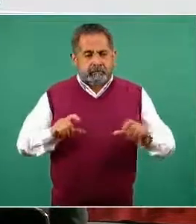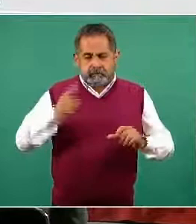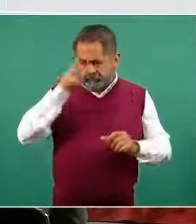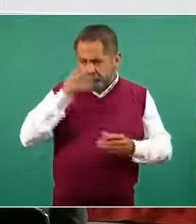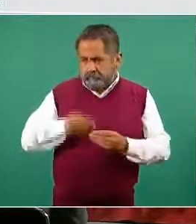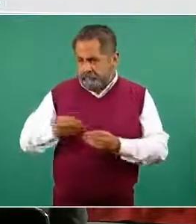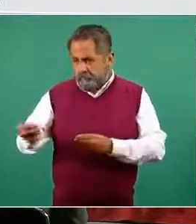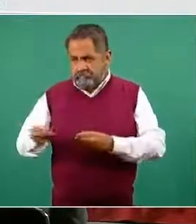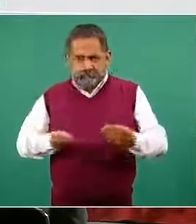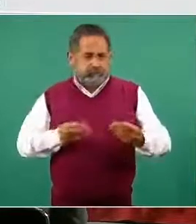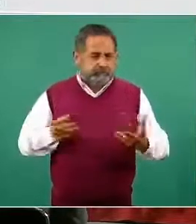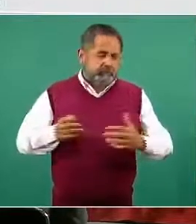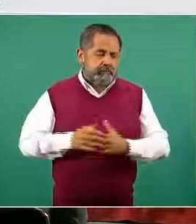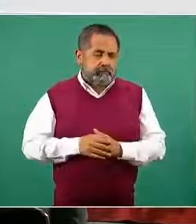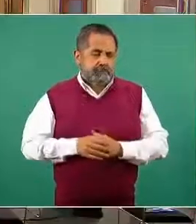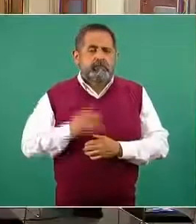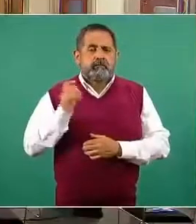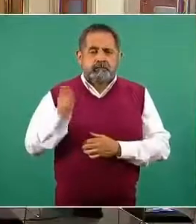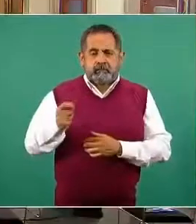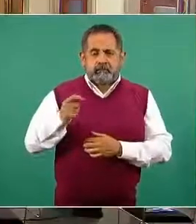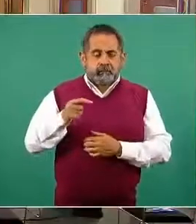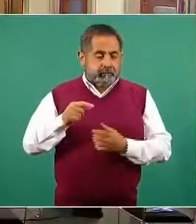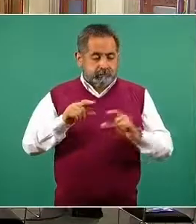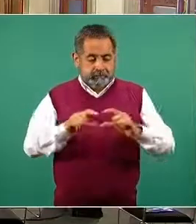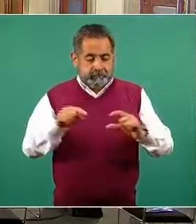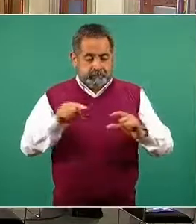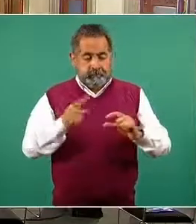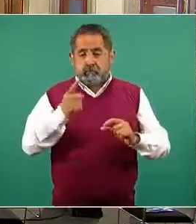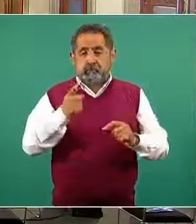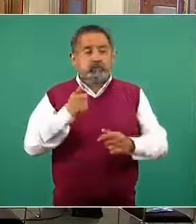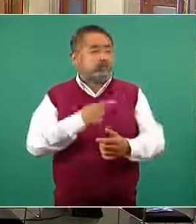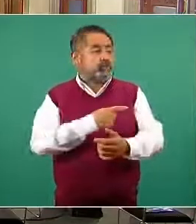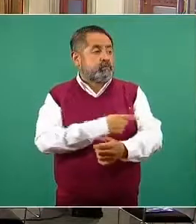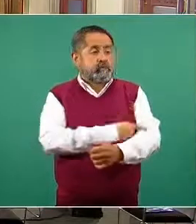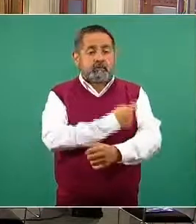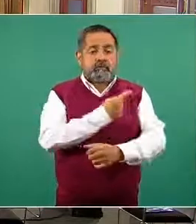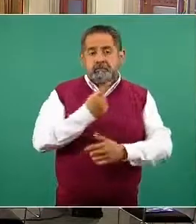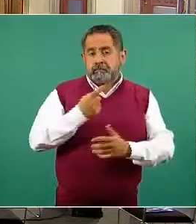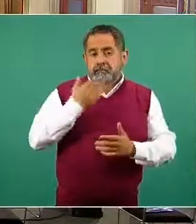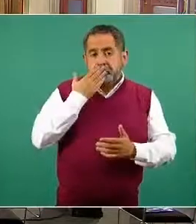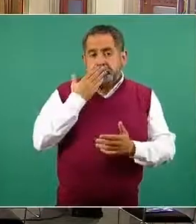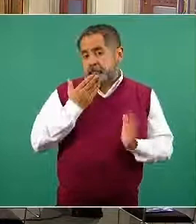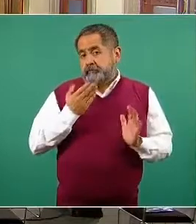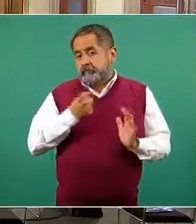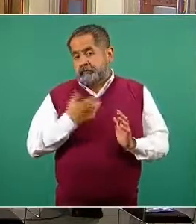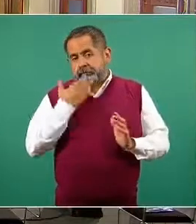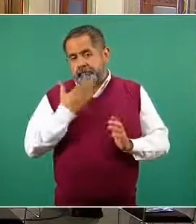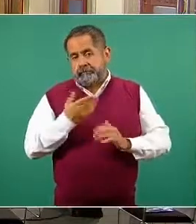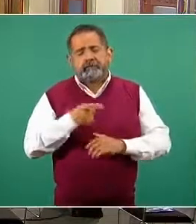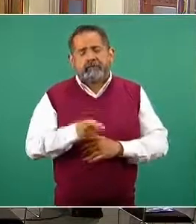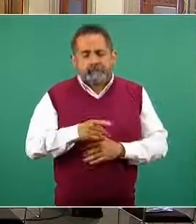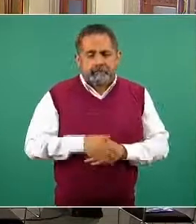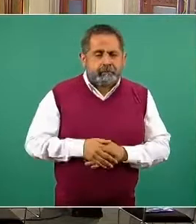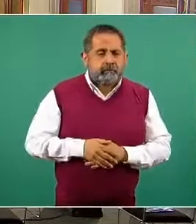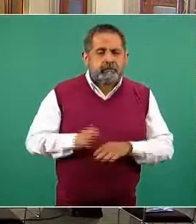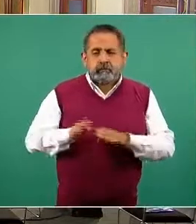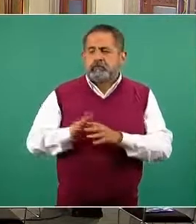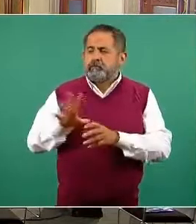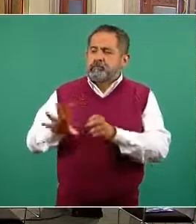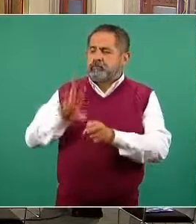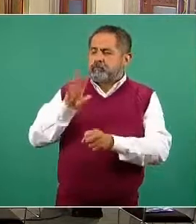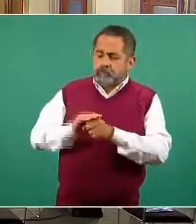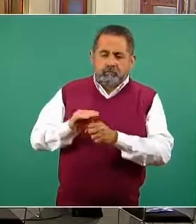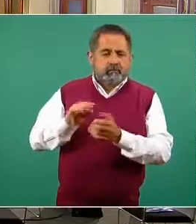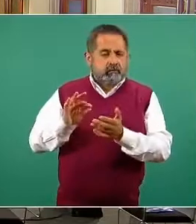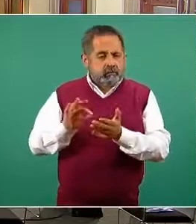Vacunación, y una de ellas consta de una sola dosis. Por eso es muy importante hablar de esquemas completos